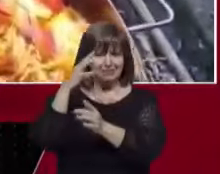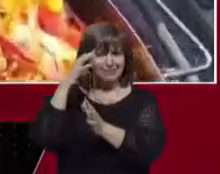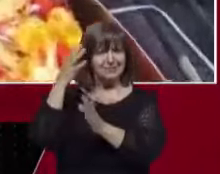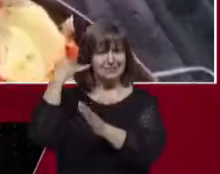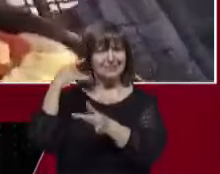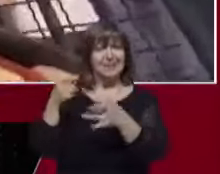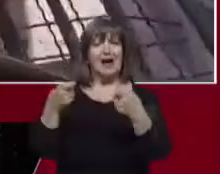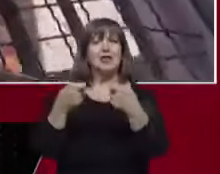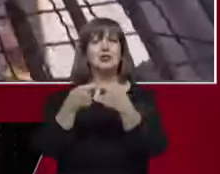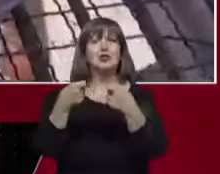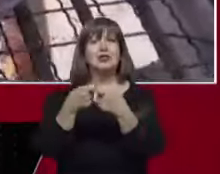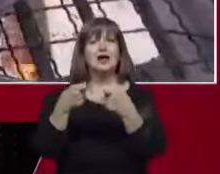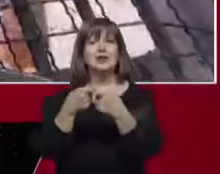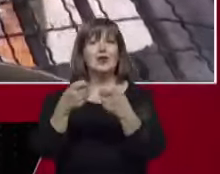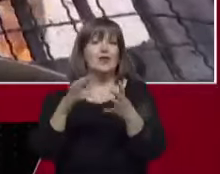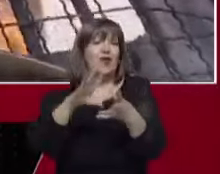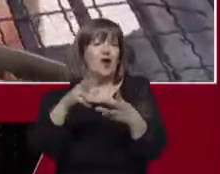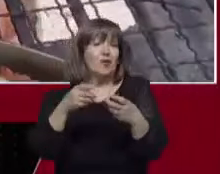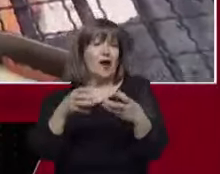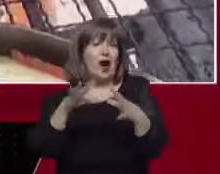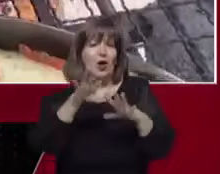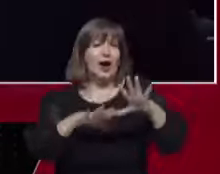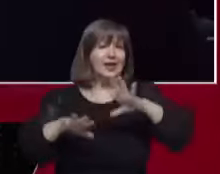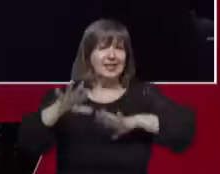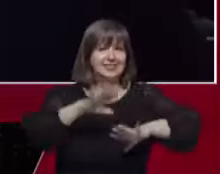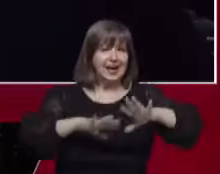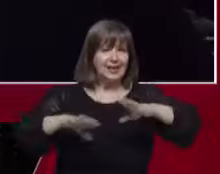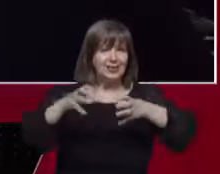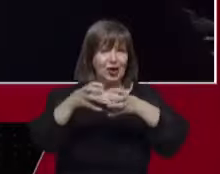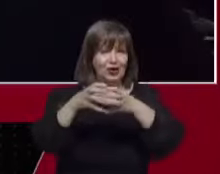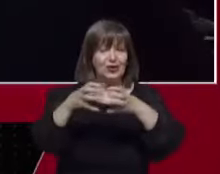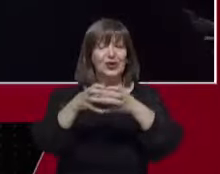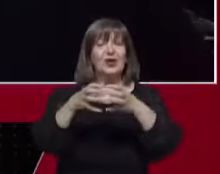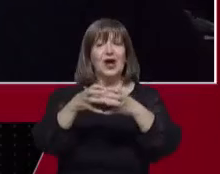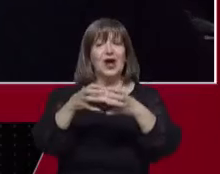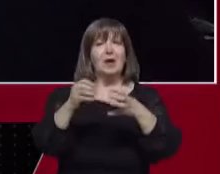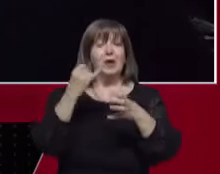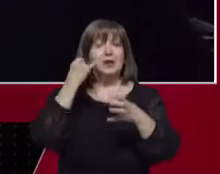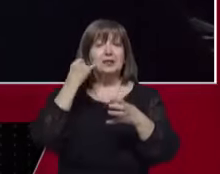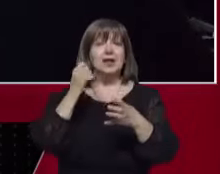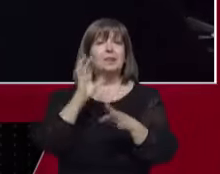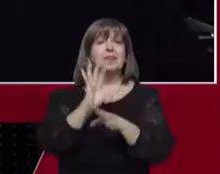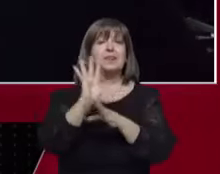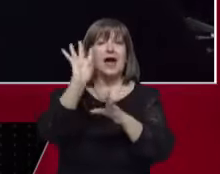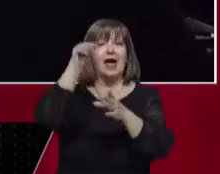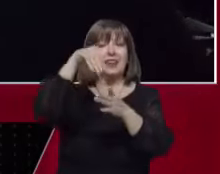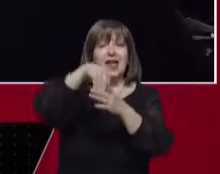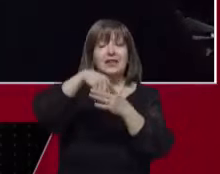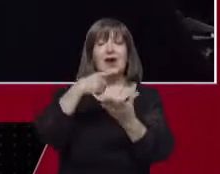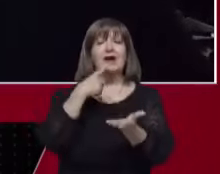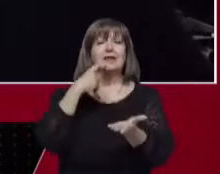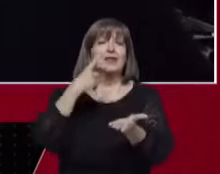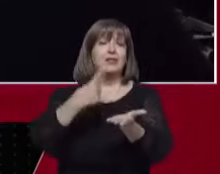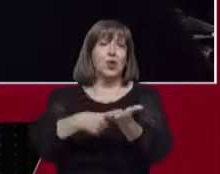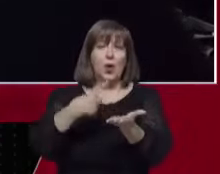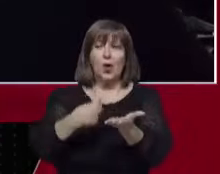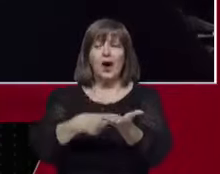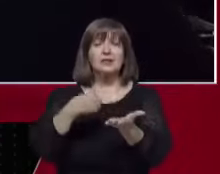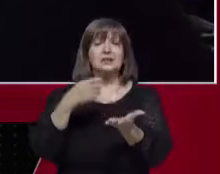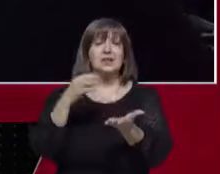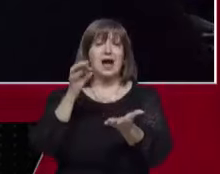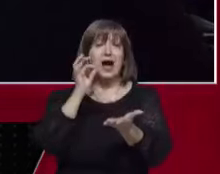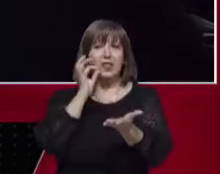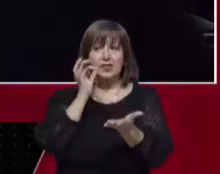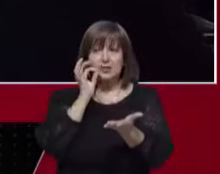cada uno de los coordinadores que ya están absolutamente afuera o que ya han superado este tema de adicción, pero ustedes vienen con historias muy complicadas. Y vos me